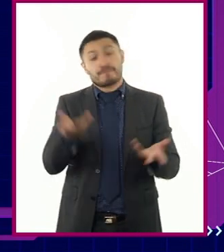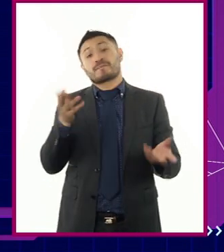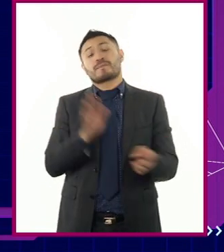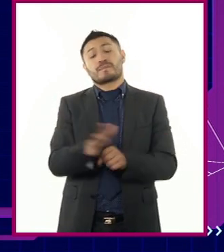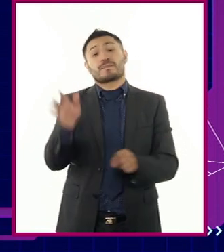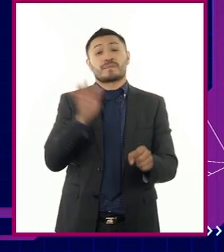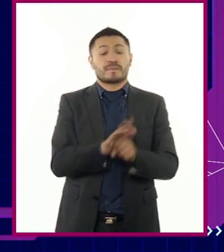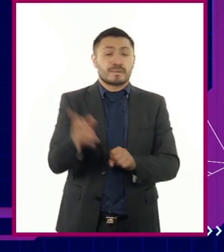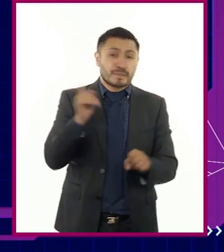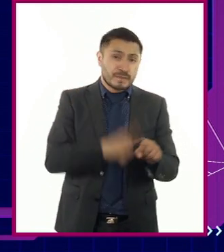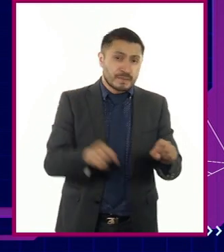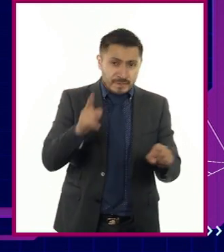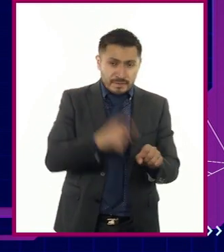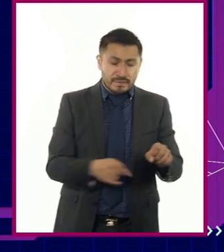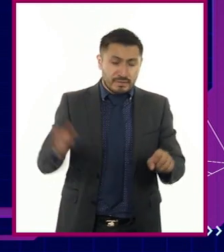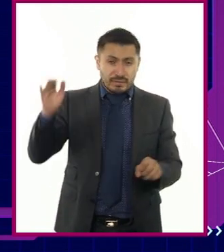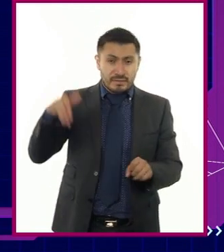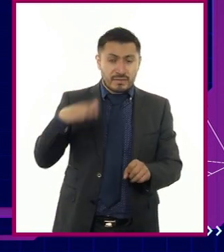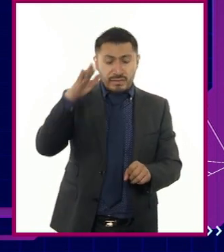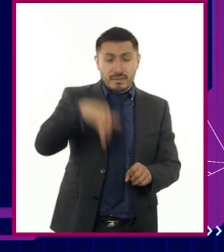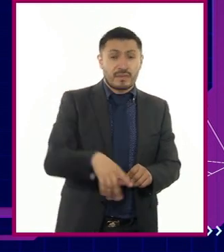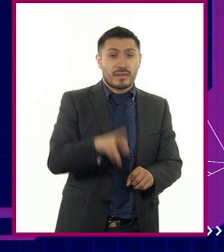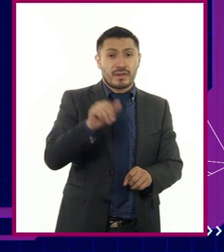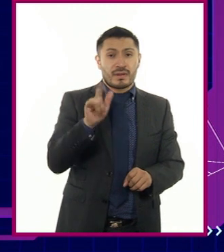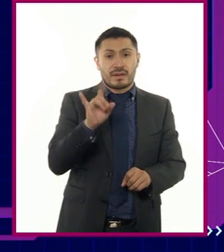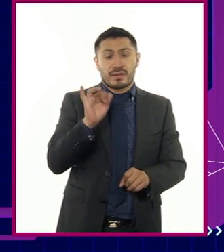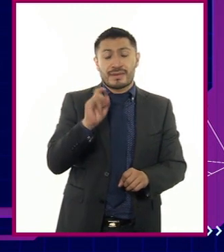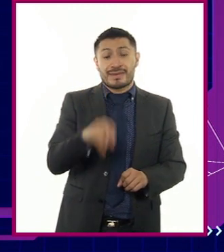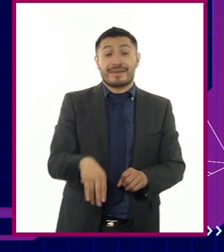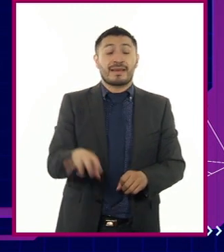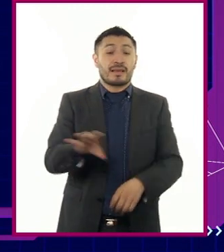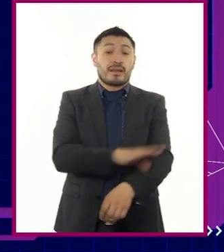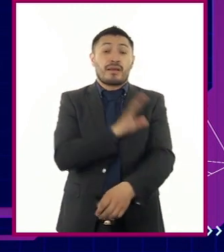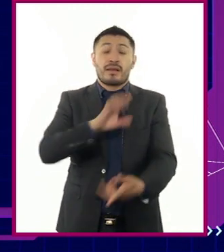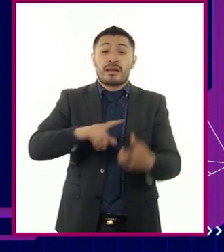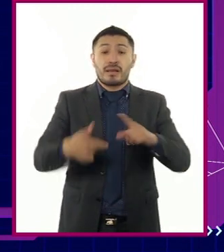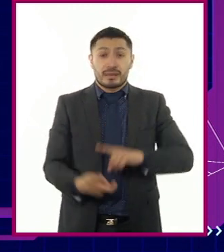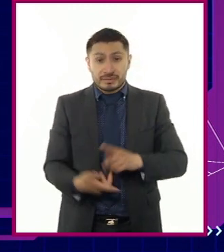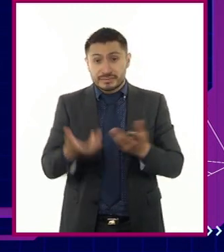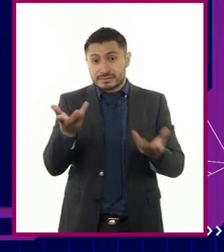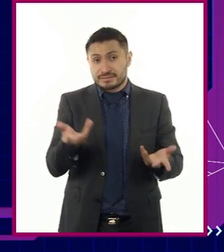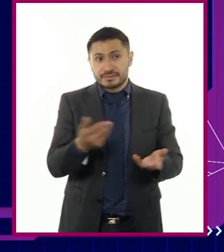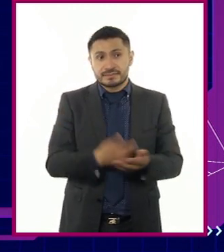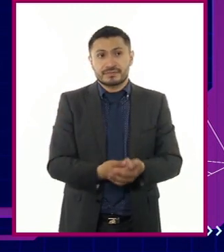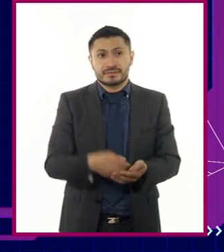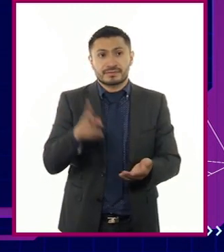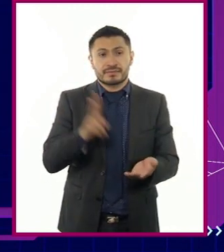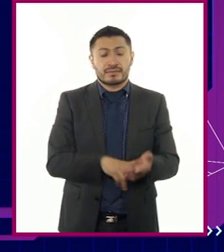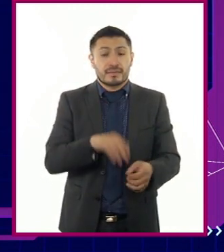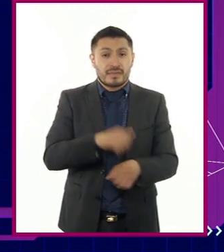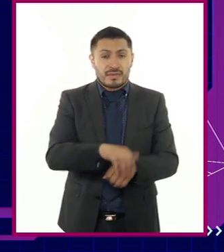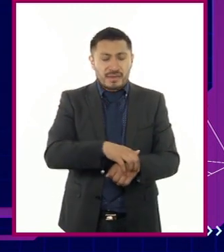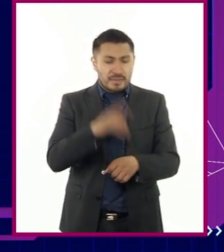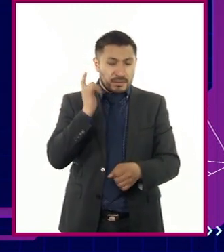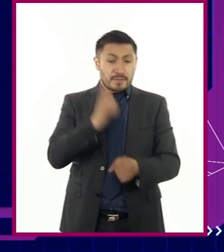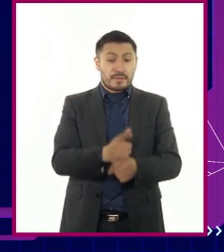color corresponde la onda de radiación electromagnética? El valor de la longitud de onda calculado fue